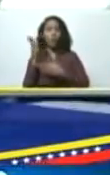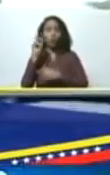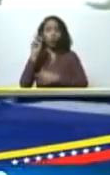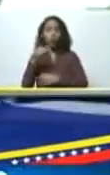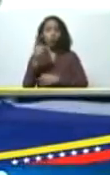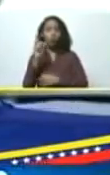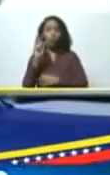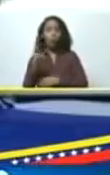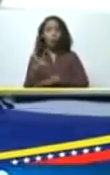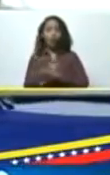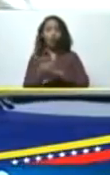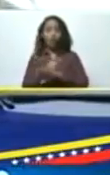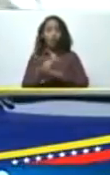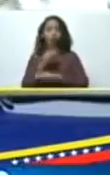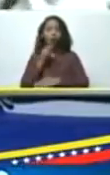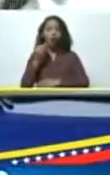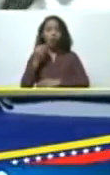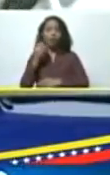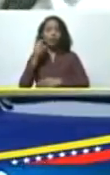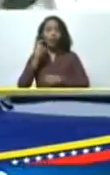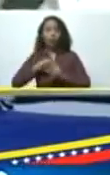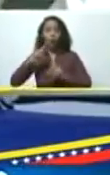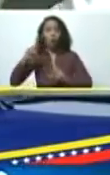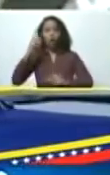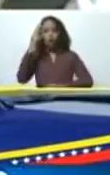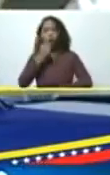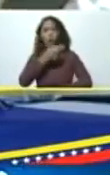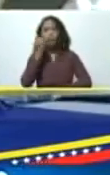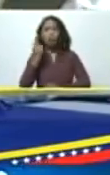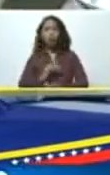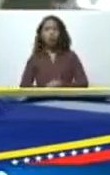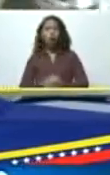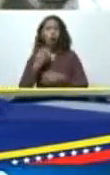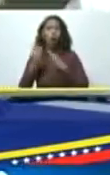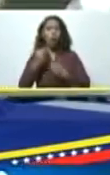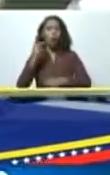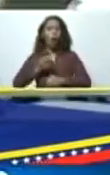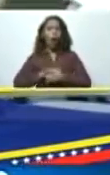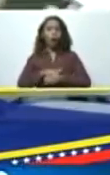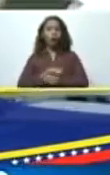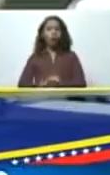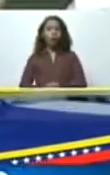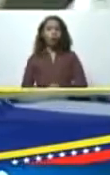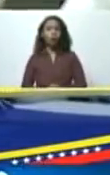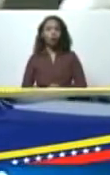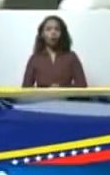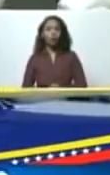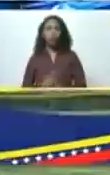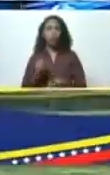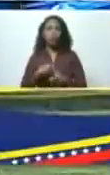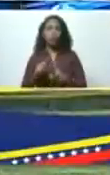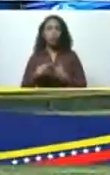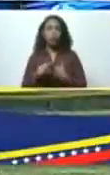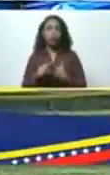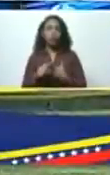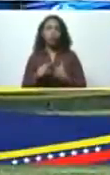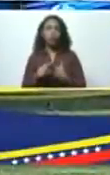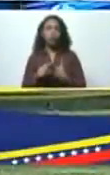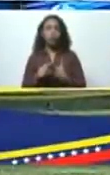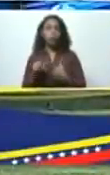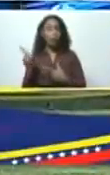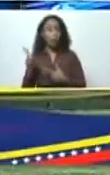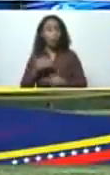con gobernadores jóvenes, enérgicos, comprometidos, como Héctor Rodríguez, entonces él